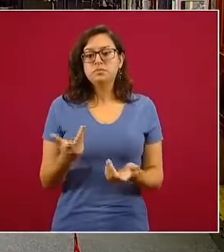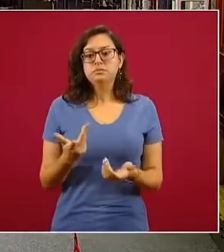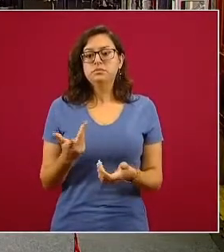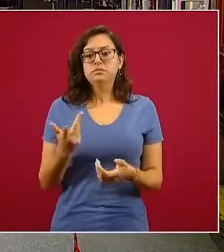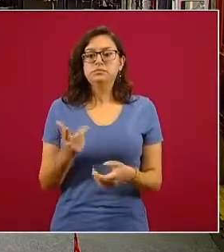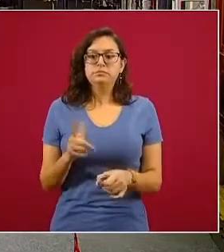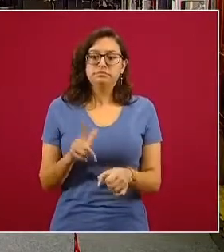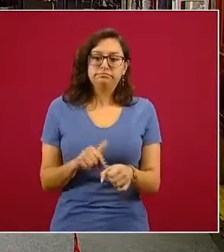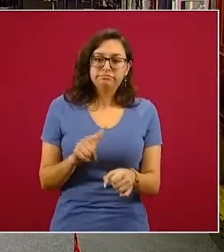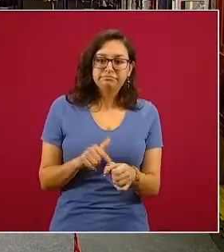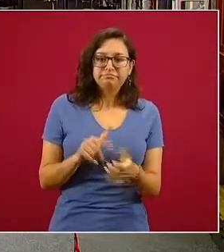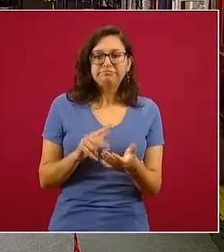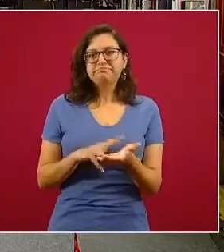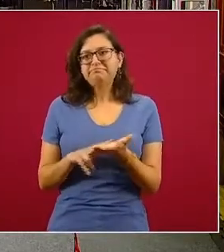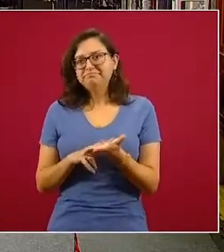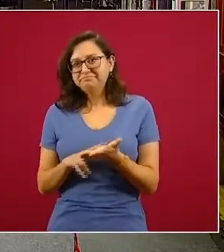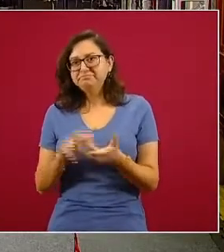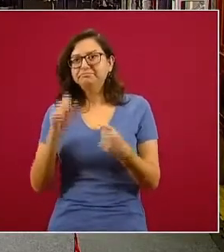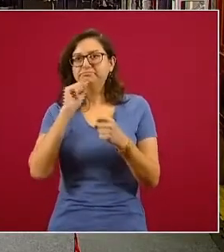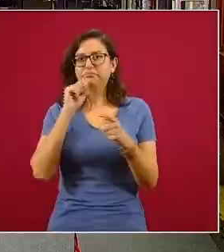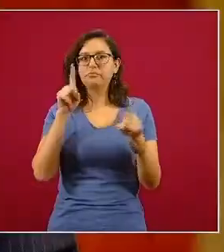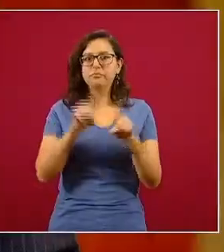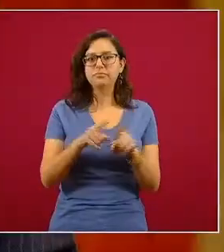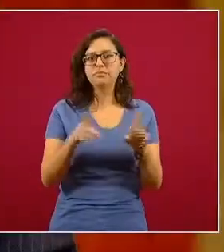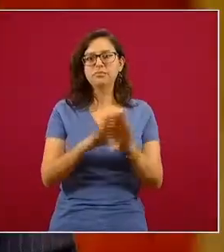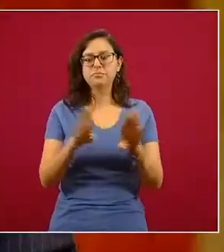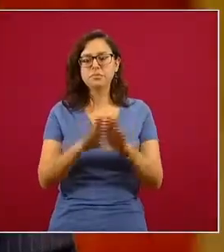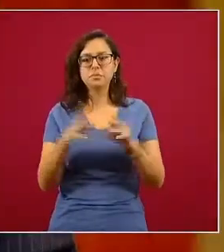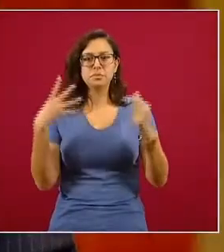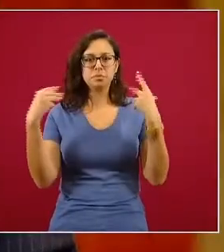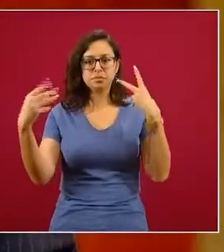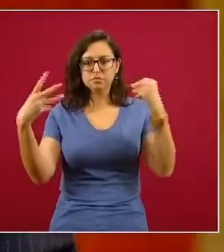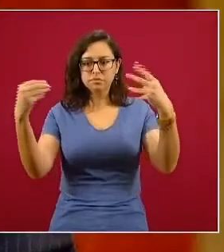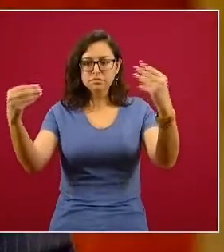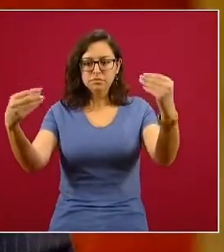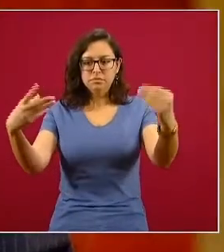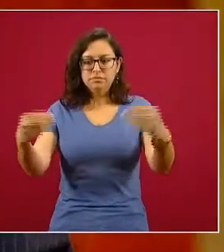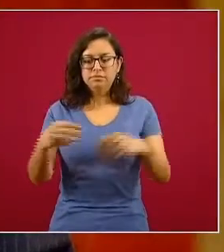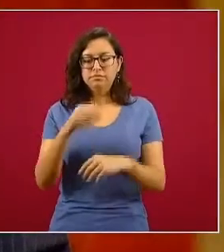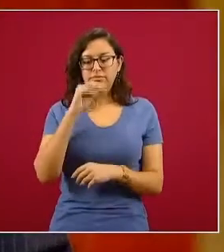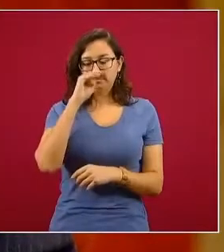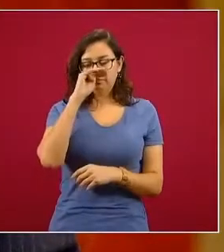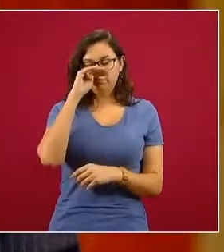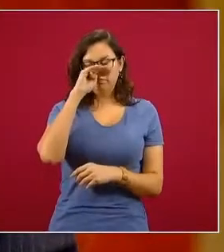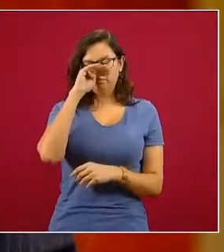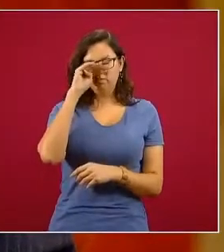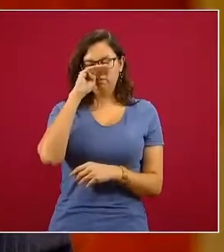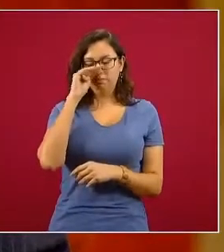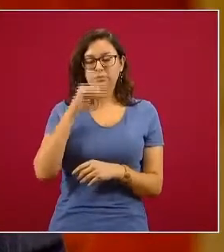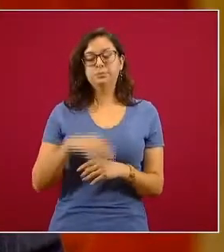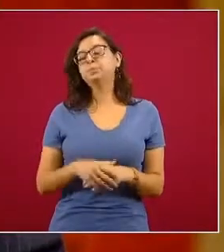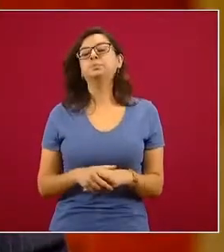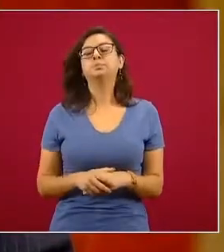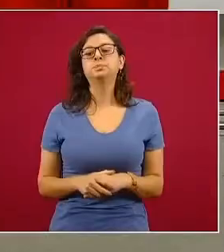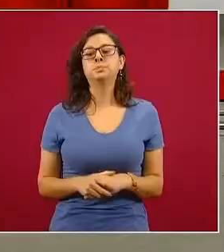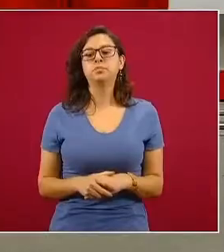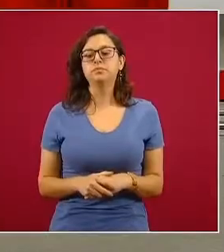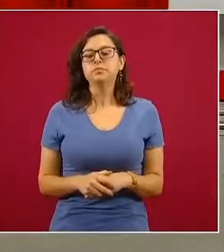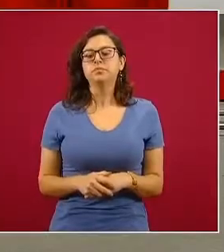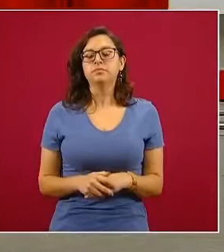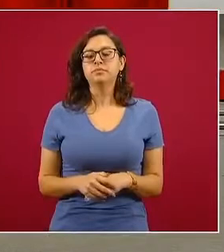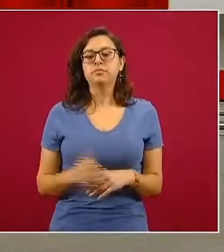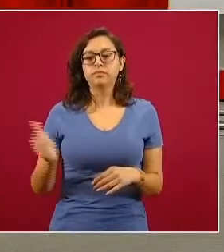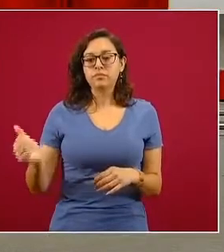verdes y las tendencias, me da pie a recordar que las predicciones, las